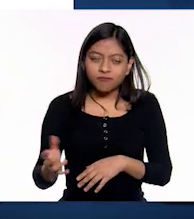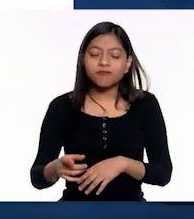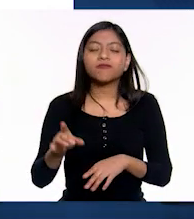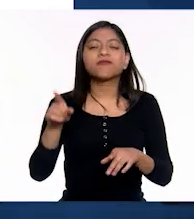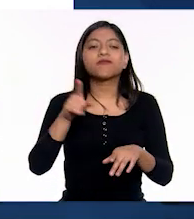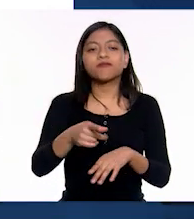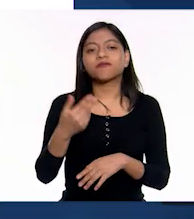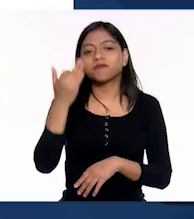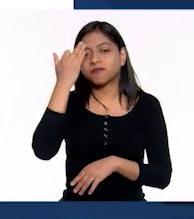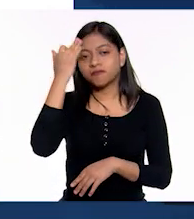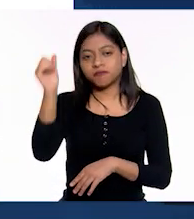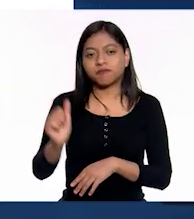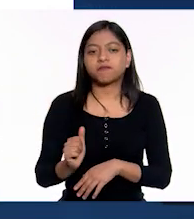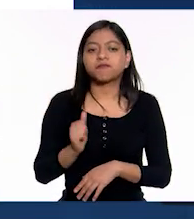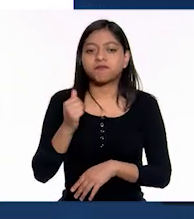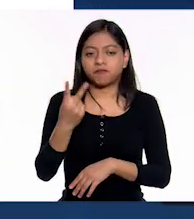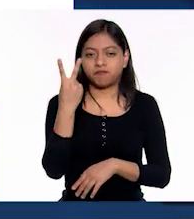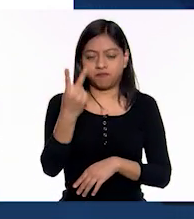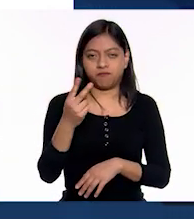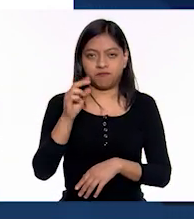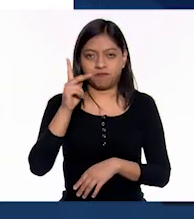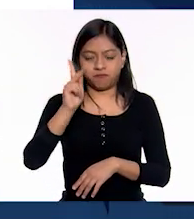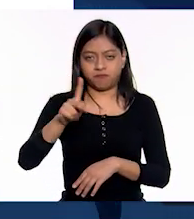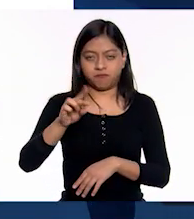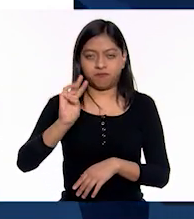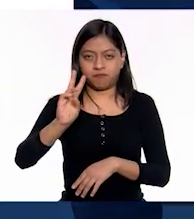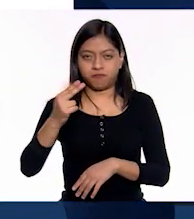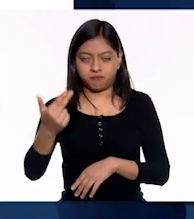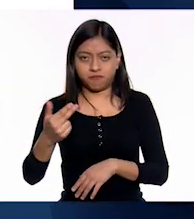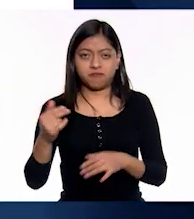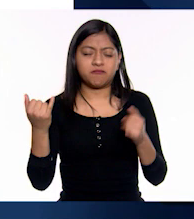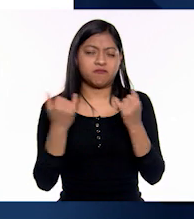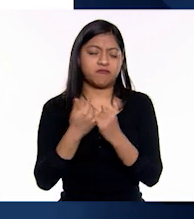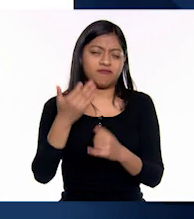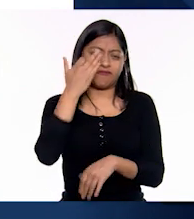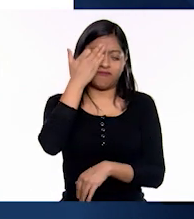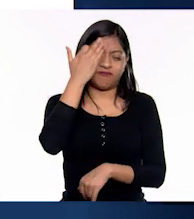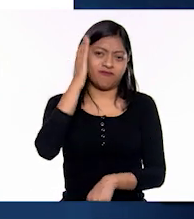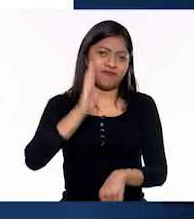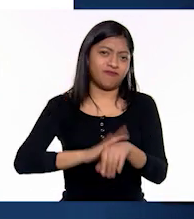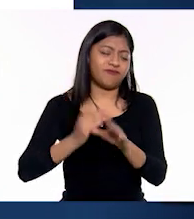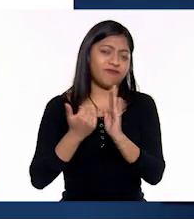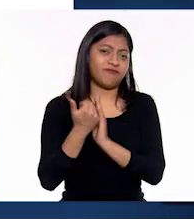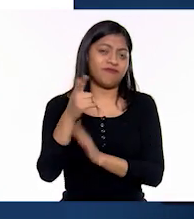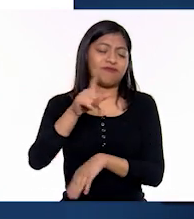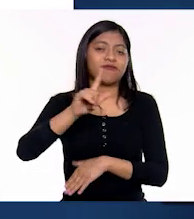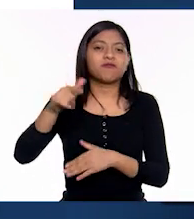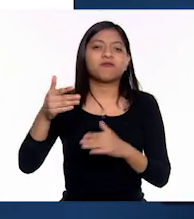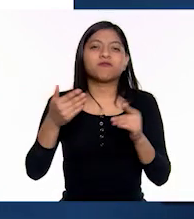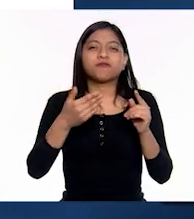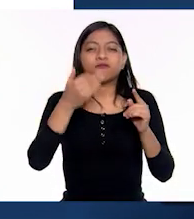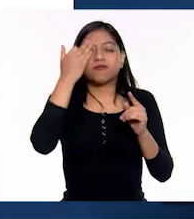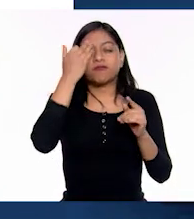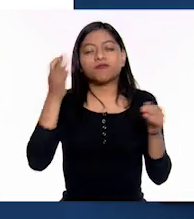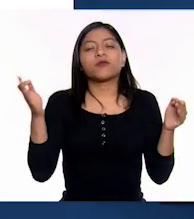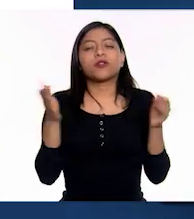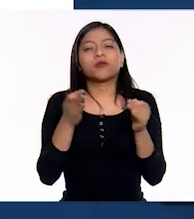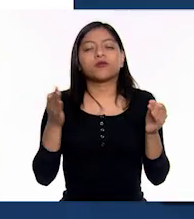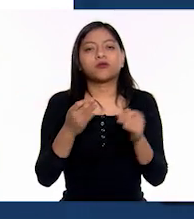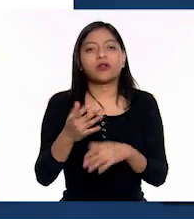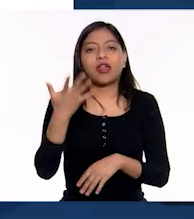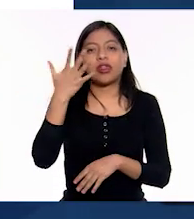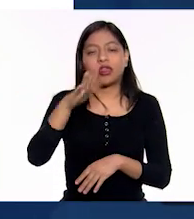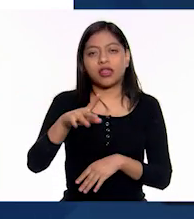2 kilowatts por hora de energía, aunque esta cantidad puede aumentar durante los meses de invierno, alcanzando cifras superiores a los